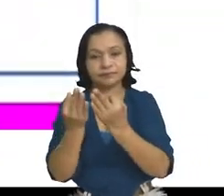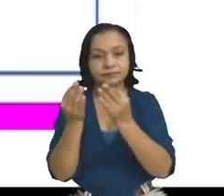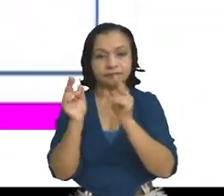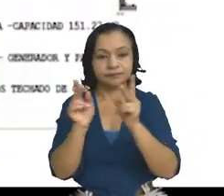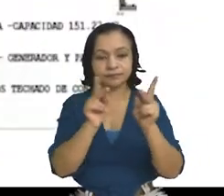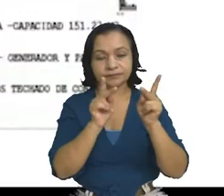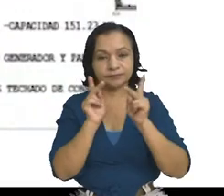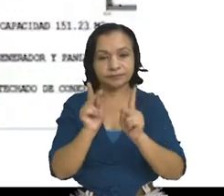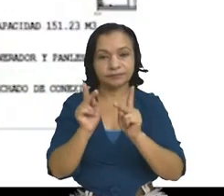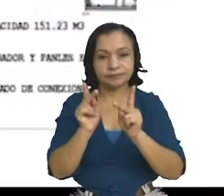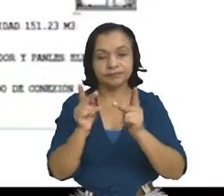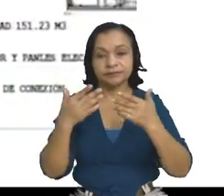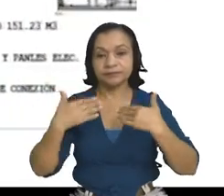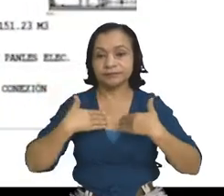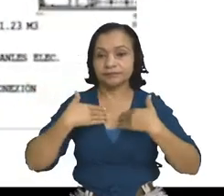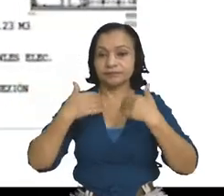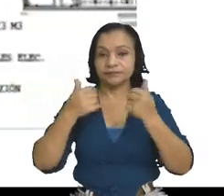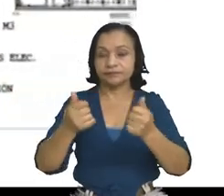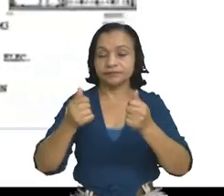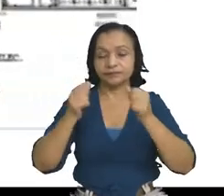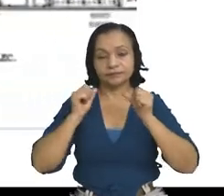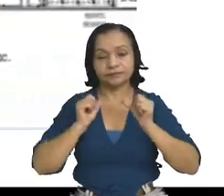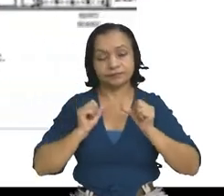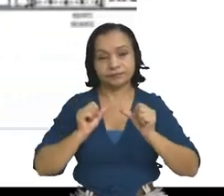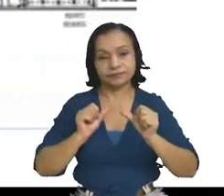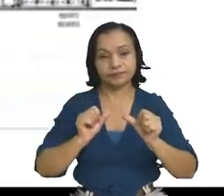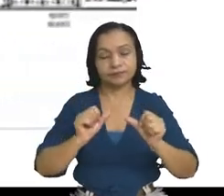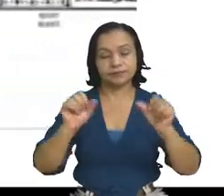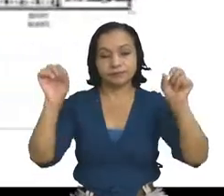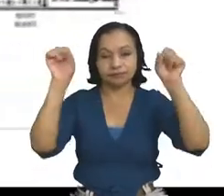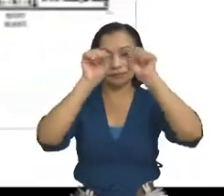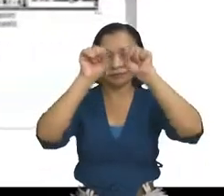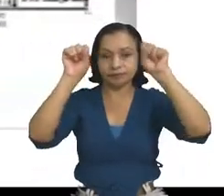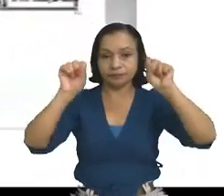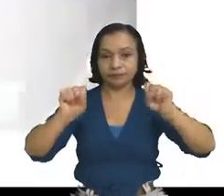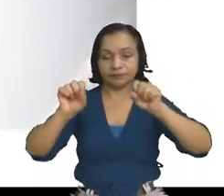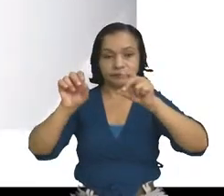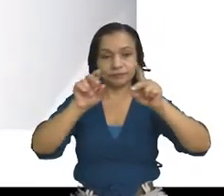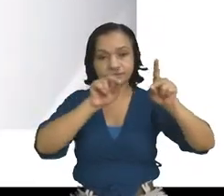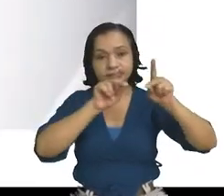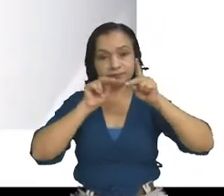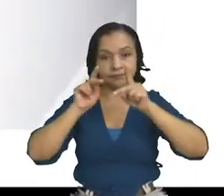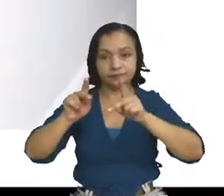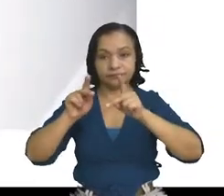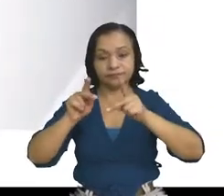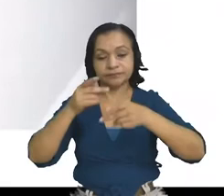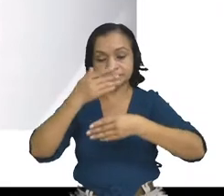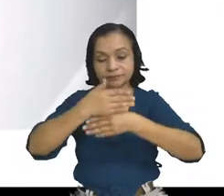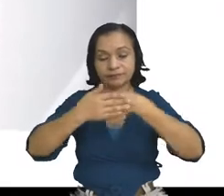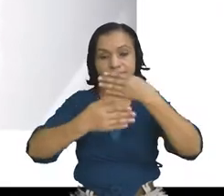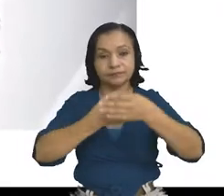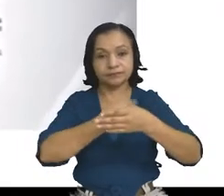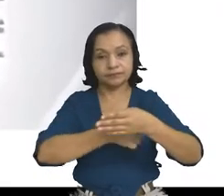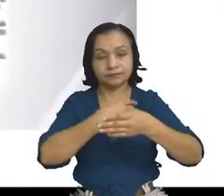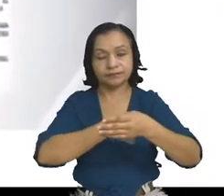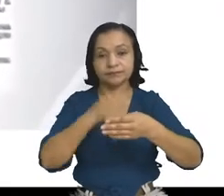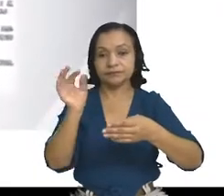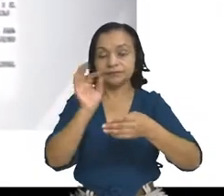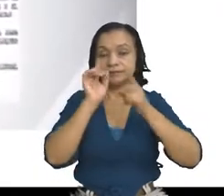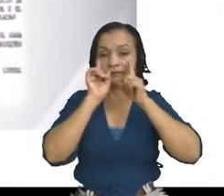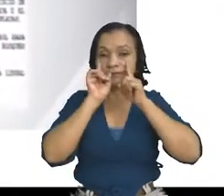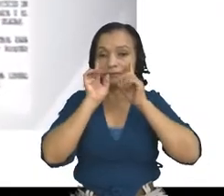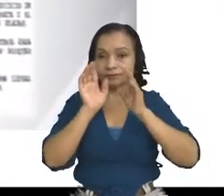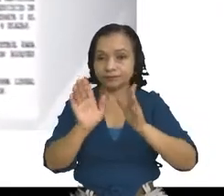al personal de salud, y continuar realmente capacitando a nuestro personal y que se vuelva una estructura también para el proceso de